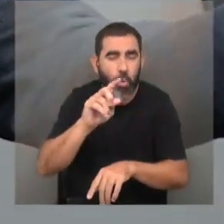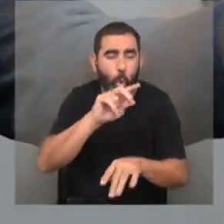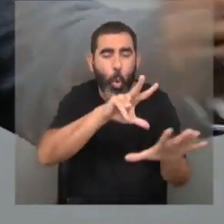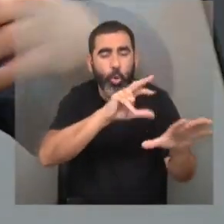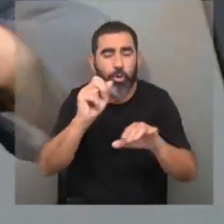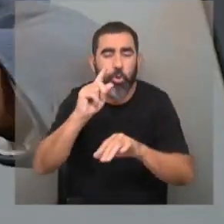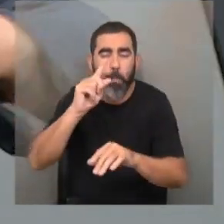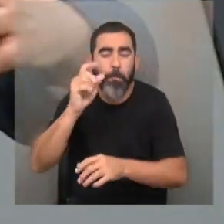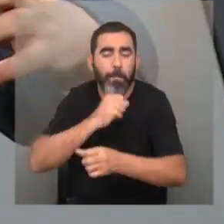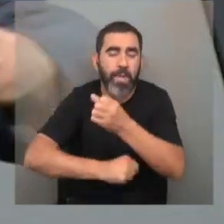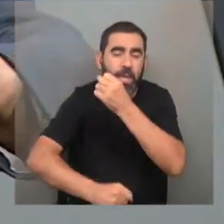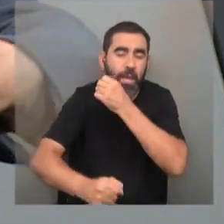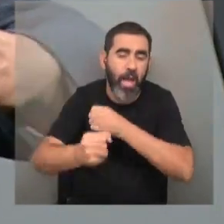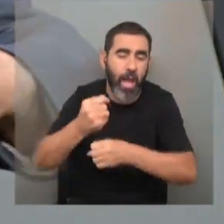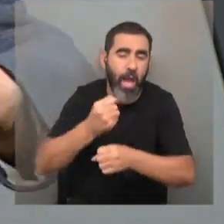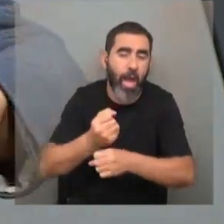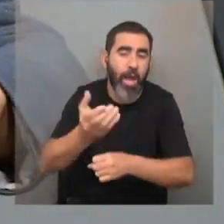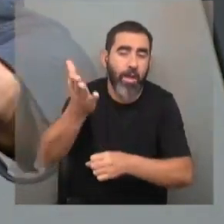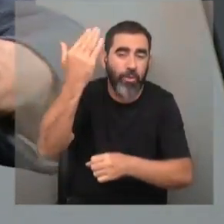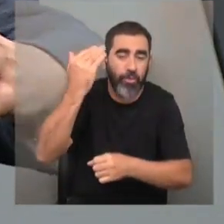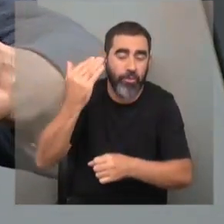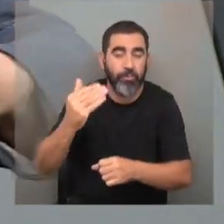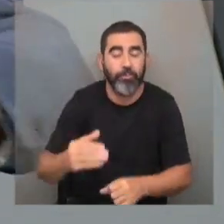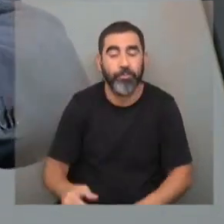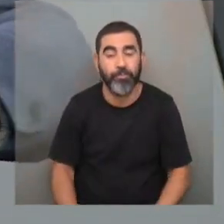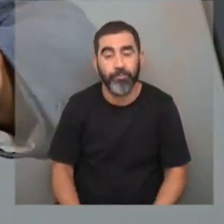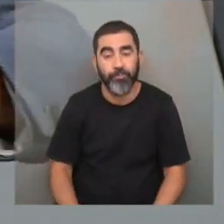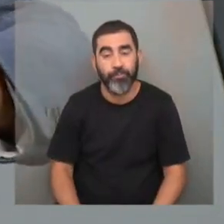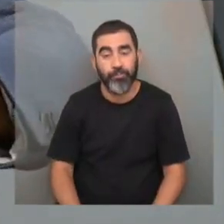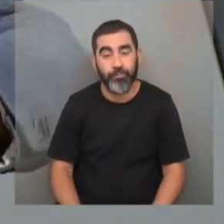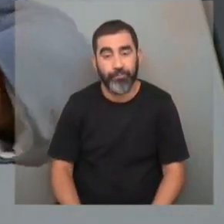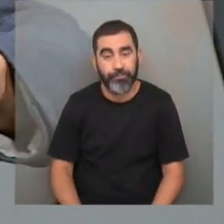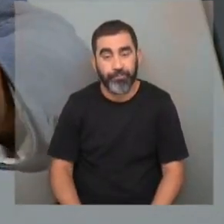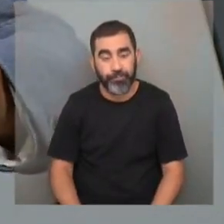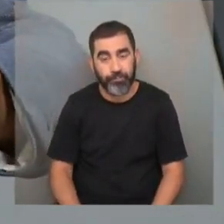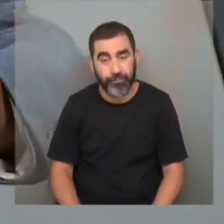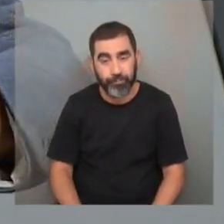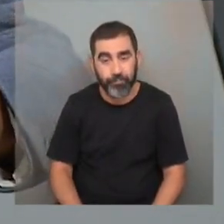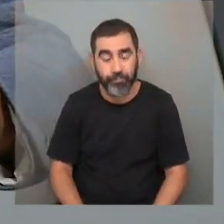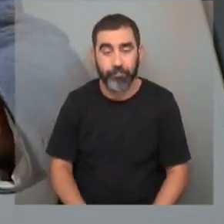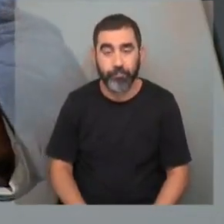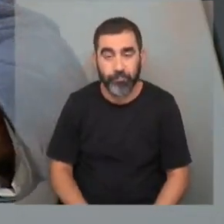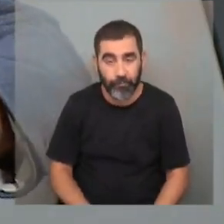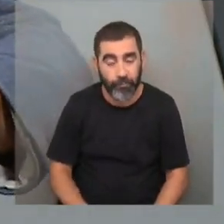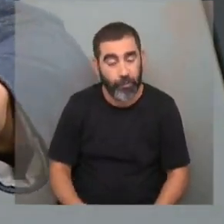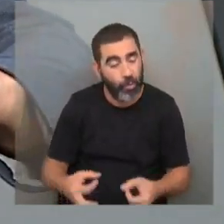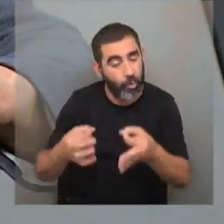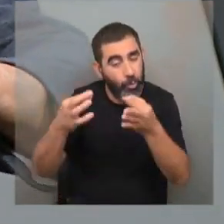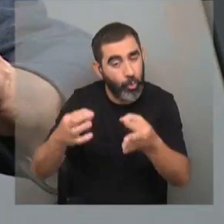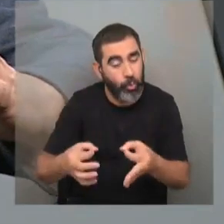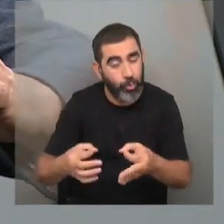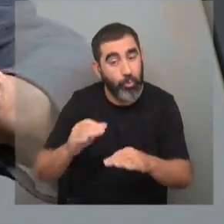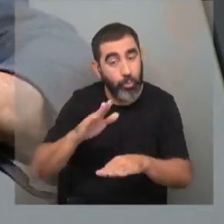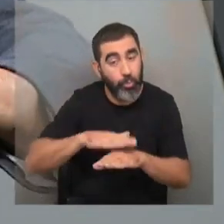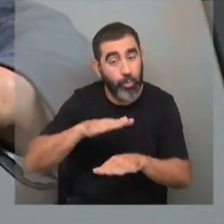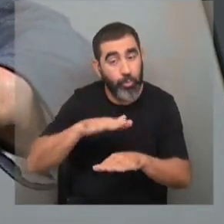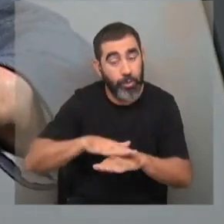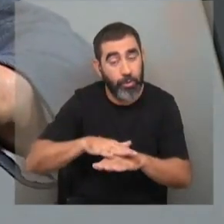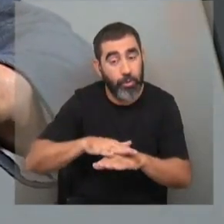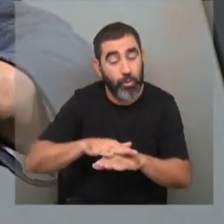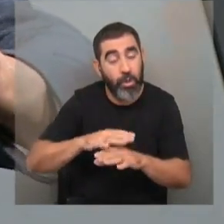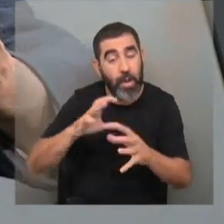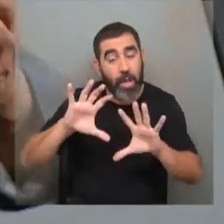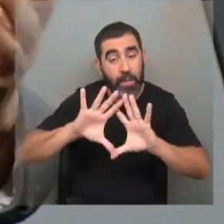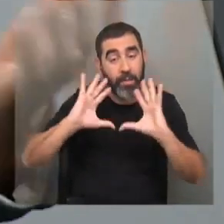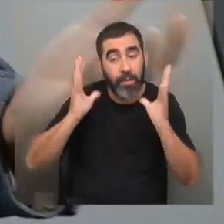800.000 años en que la Tierra tenía una órbita un poquito más aplastada, más alargada, corresponde a periodos en los cuales la Tierra está